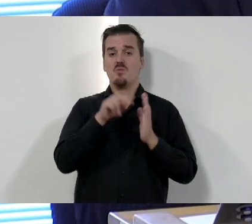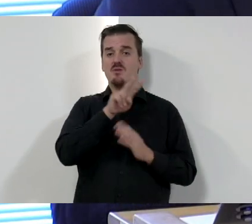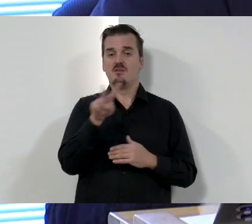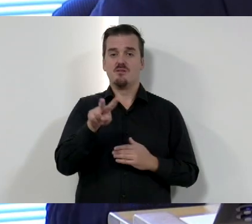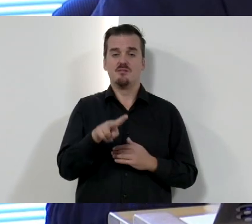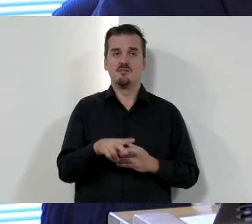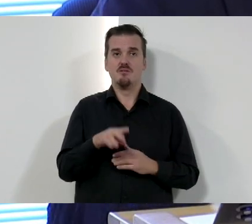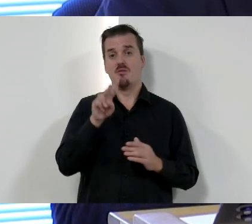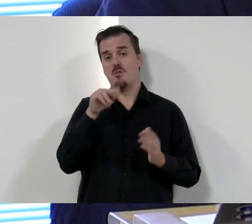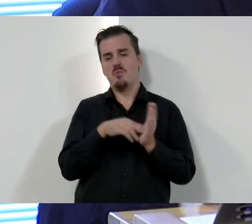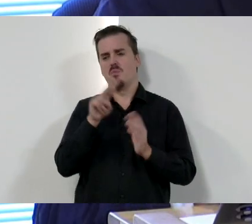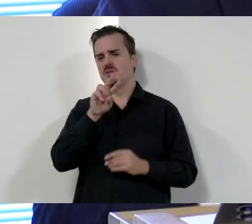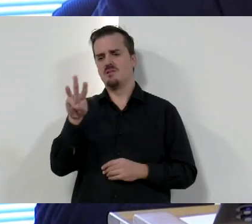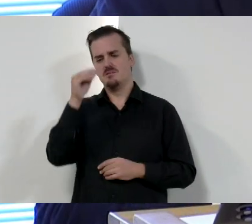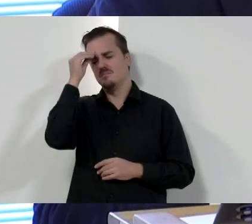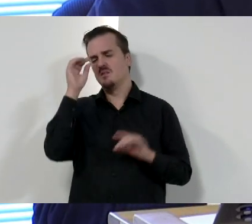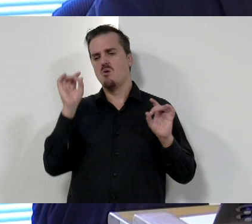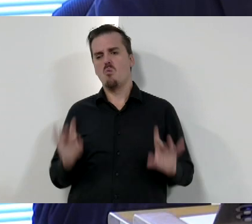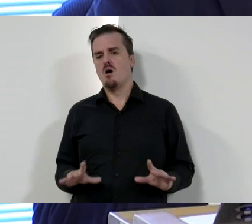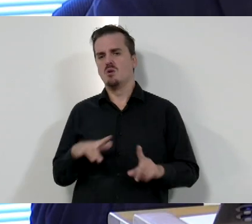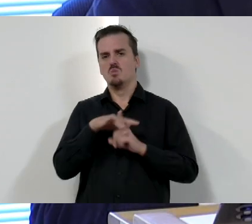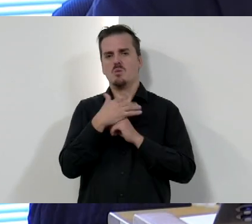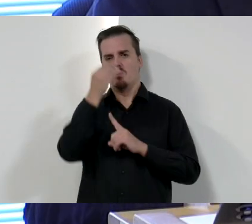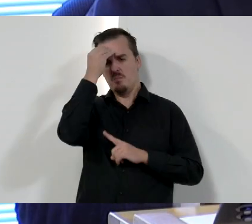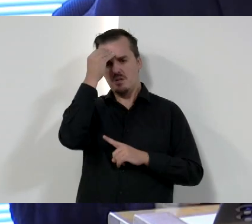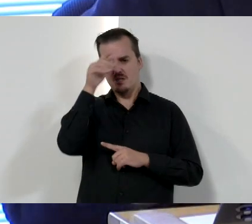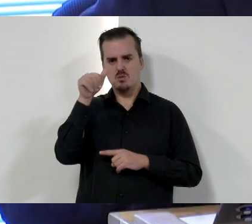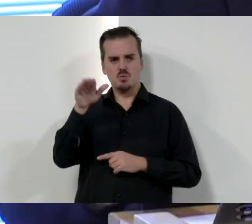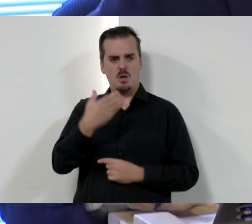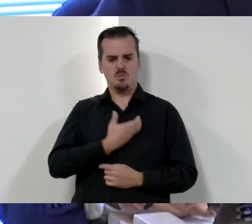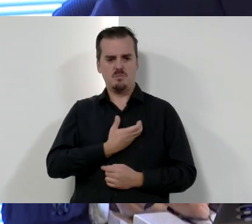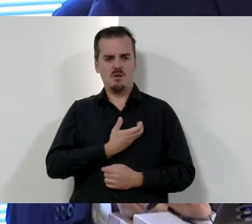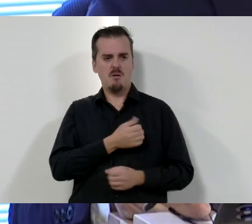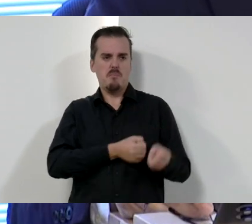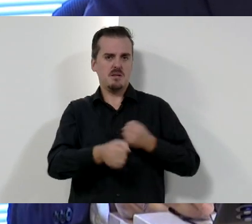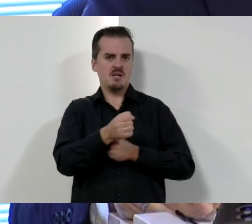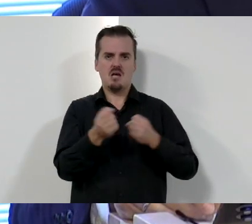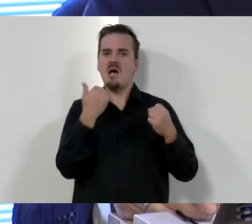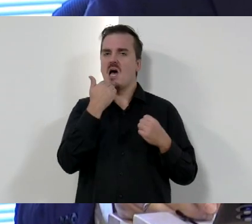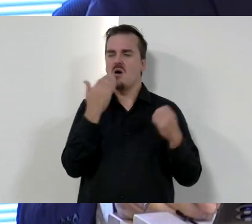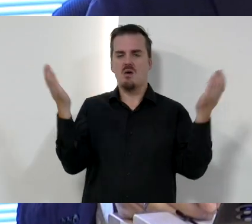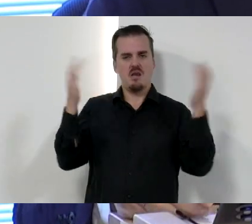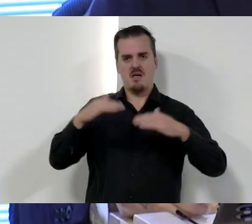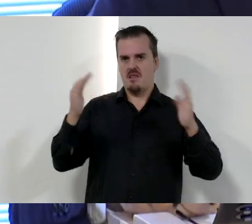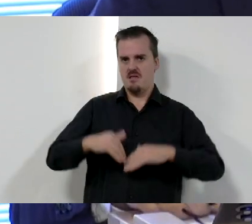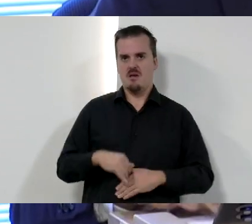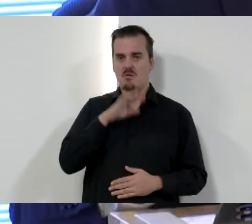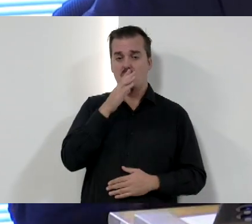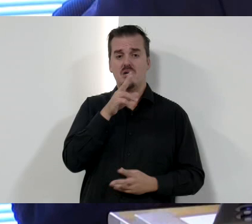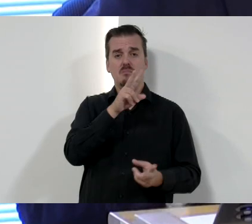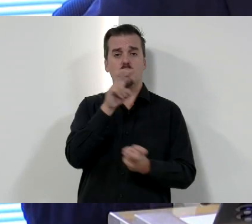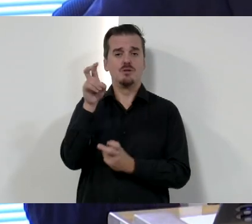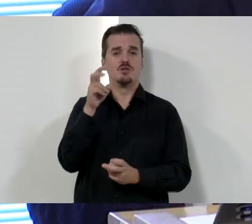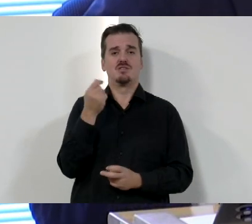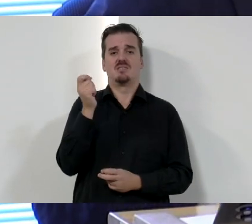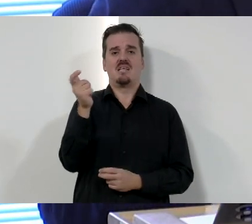pues el 2023, que no esperen ningún tipo de empatía por parte de su ayuntamiento, porque van a pagar las mismas tasas e impuestos. Eso usted es